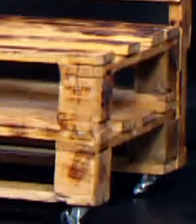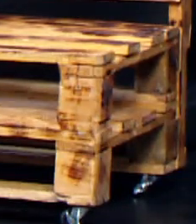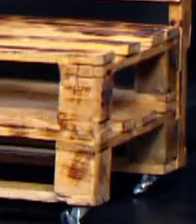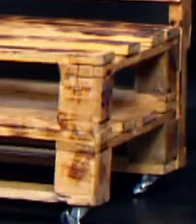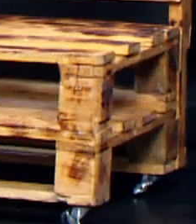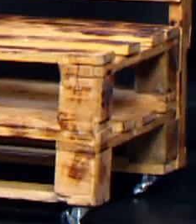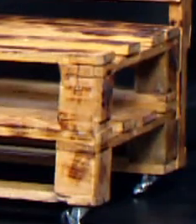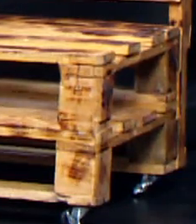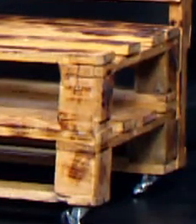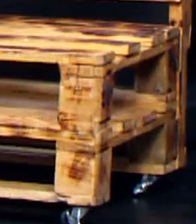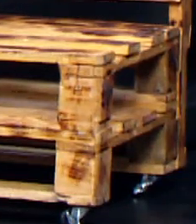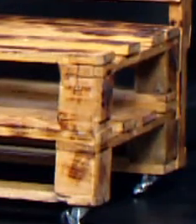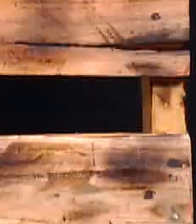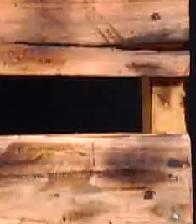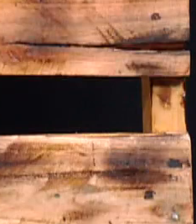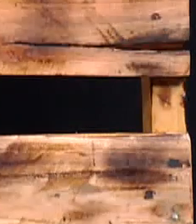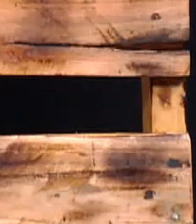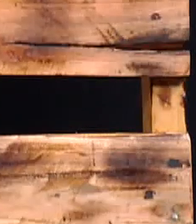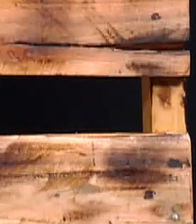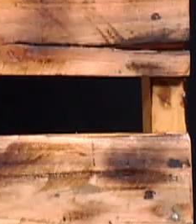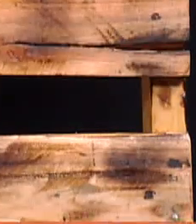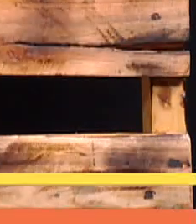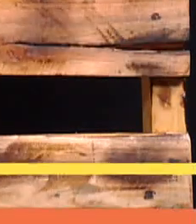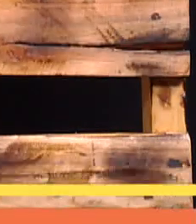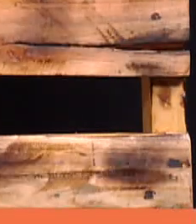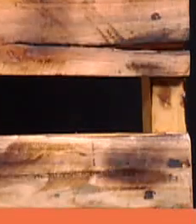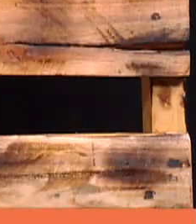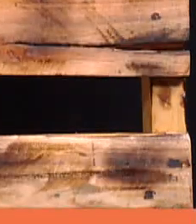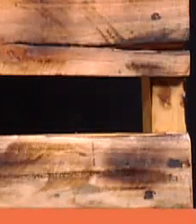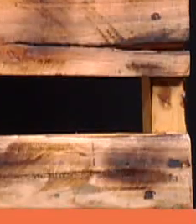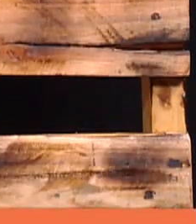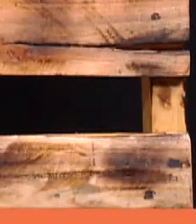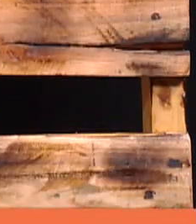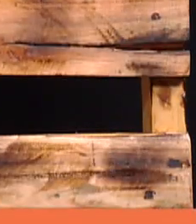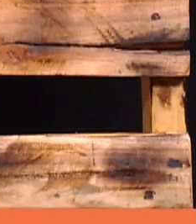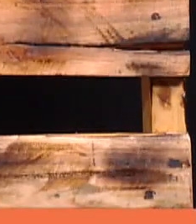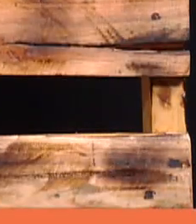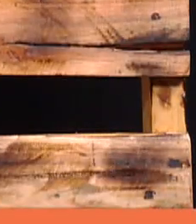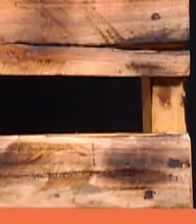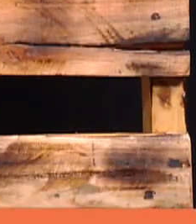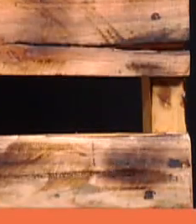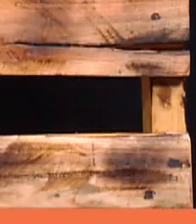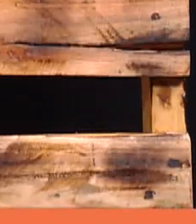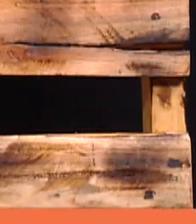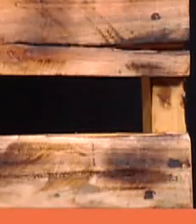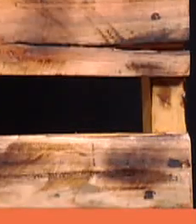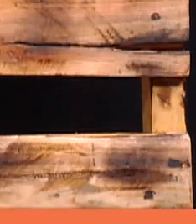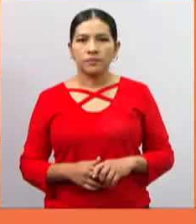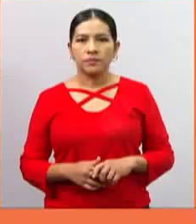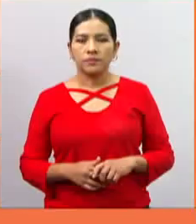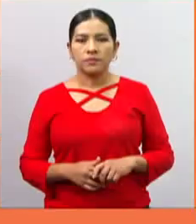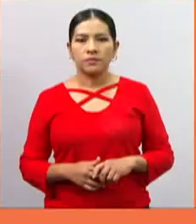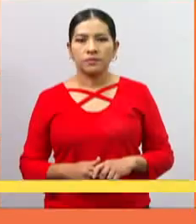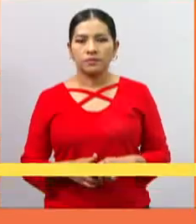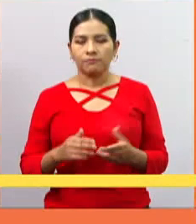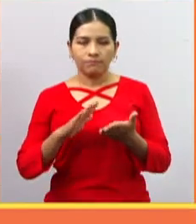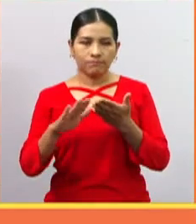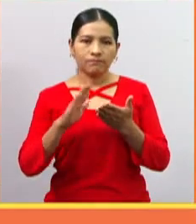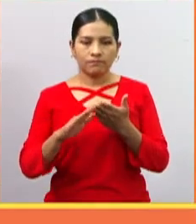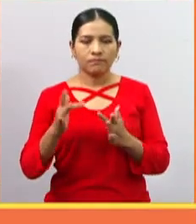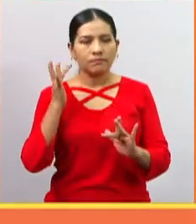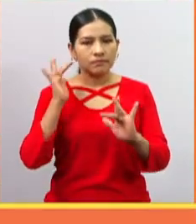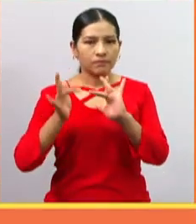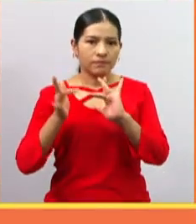Centro Sinfónico Nacional. Allí vamos a tener un programa que está compuesto como obra principal con